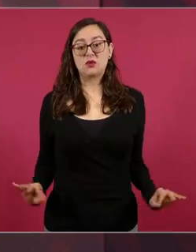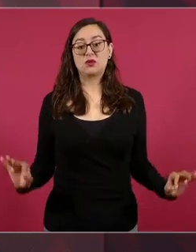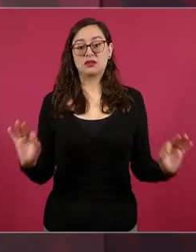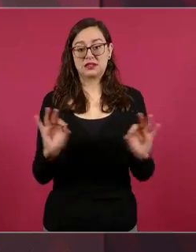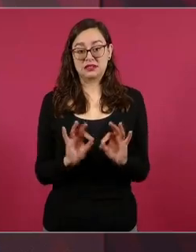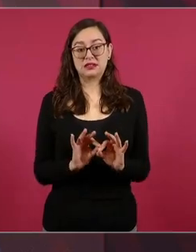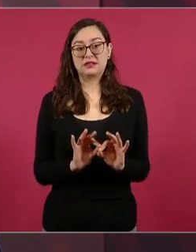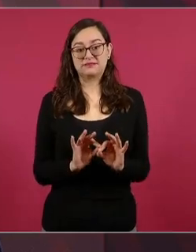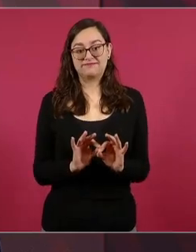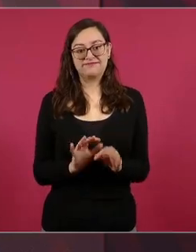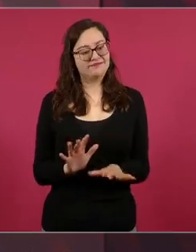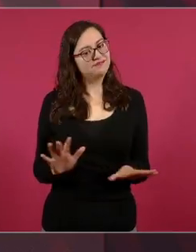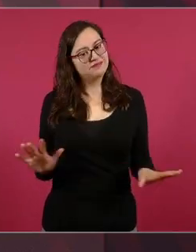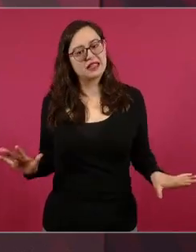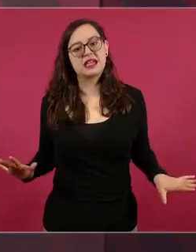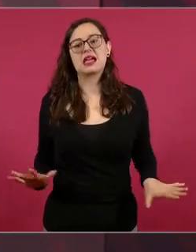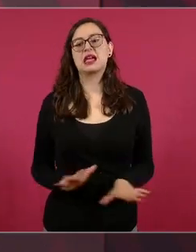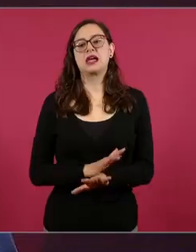un cambio,